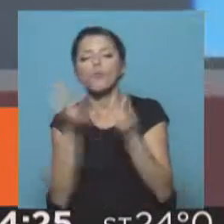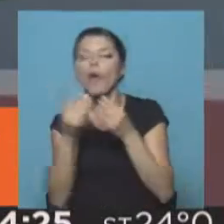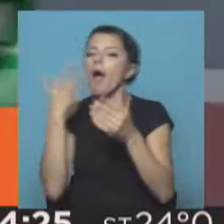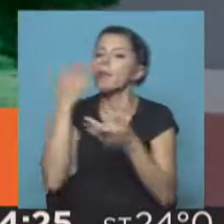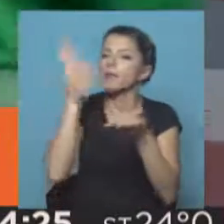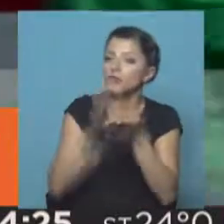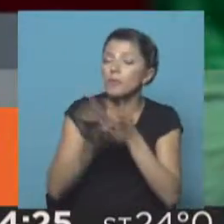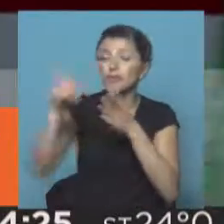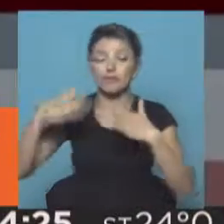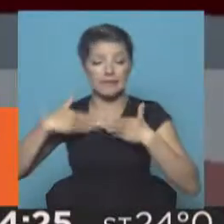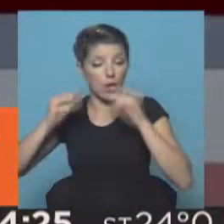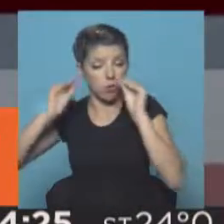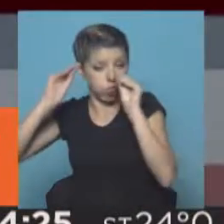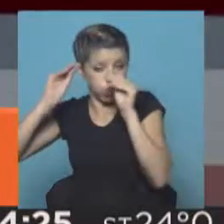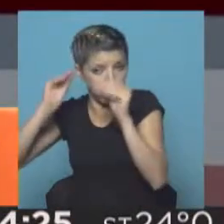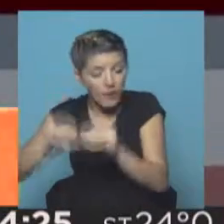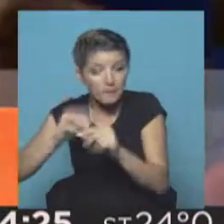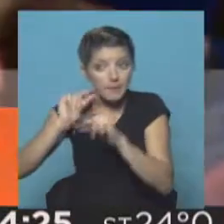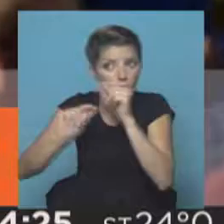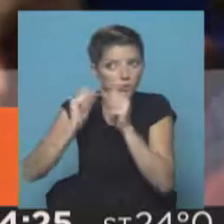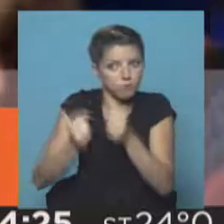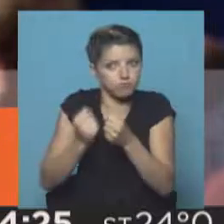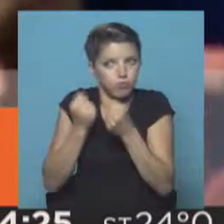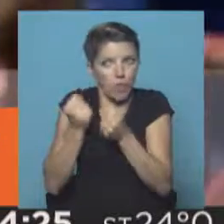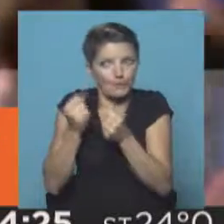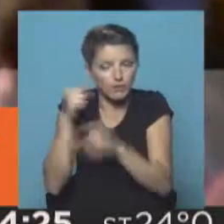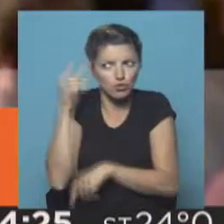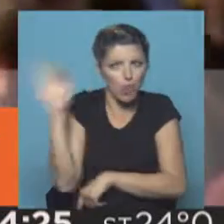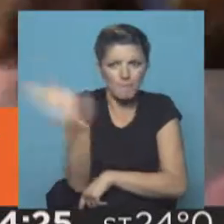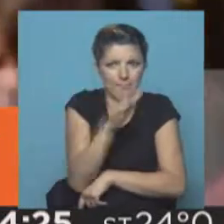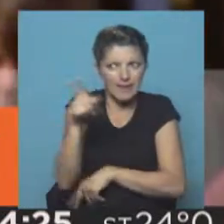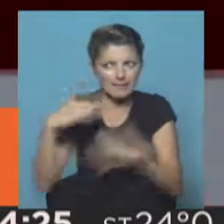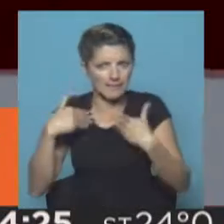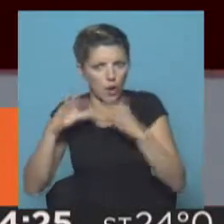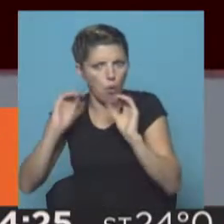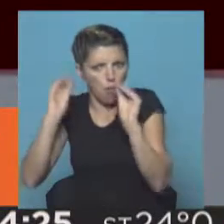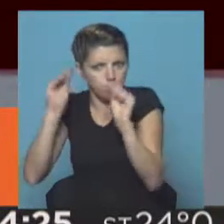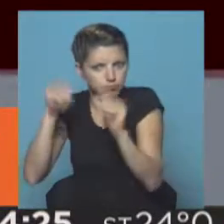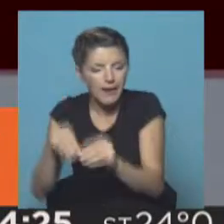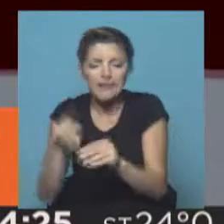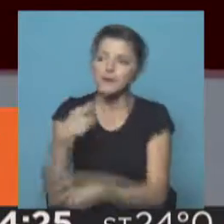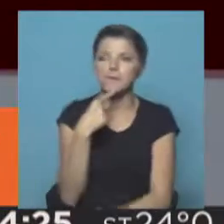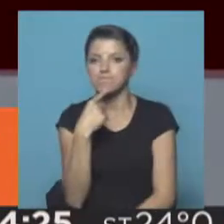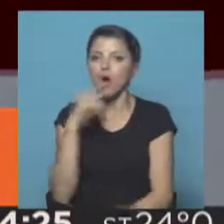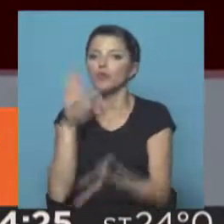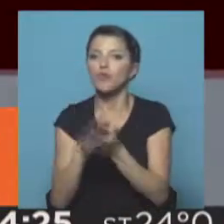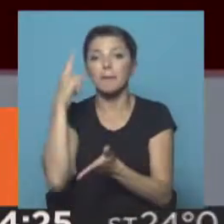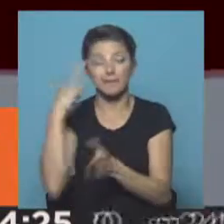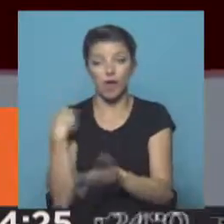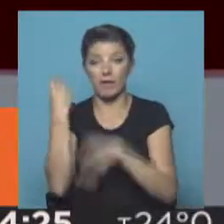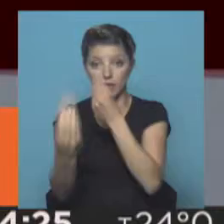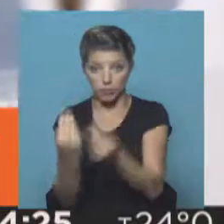de un deterioro de su salud comenzaron a tomar un inusitado vigor, sumando una nueva incógnita en la carrera hacia la Casa